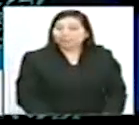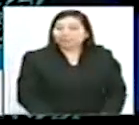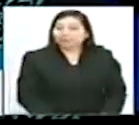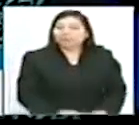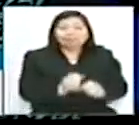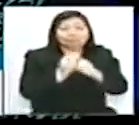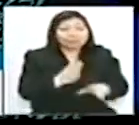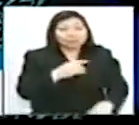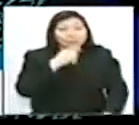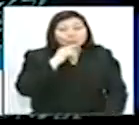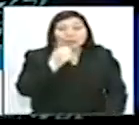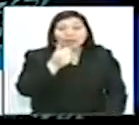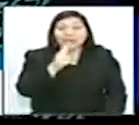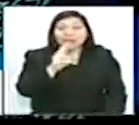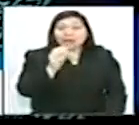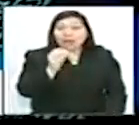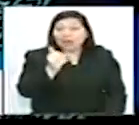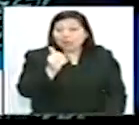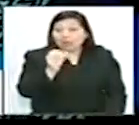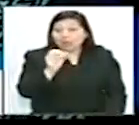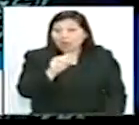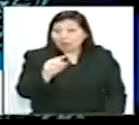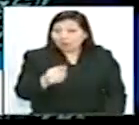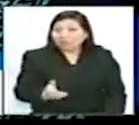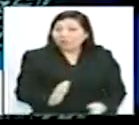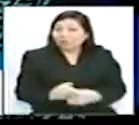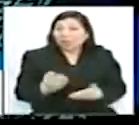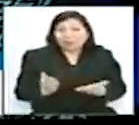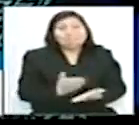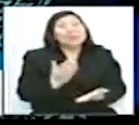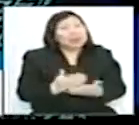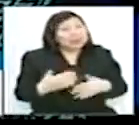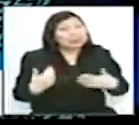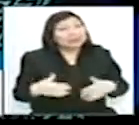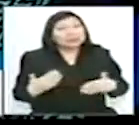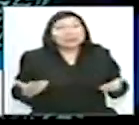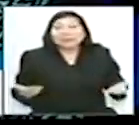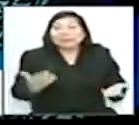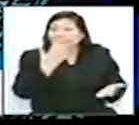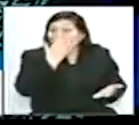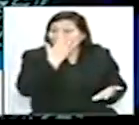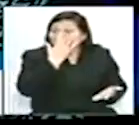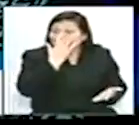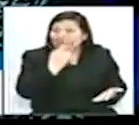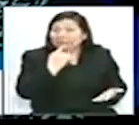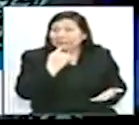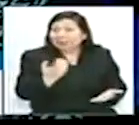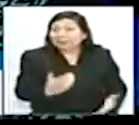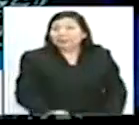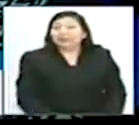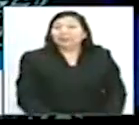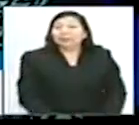La renuncia de la señora Arauz justamente evidencia la crisis, porque la señora Arauz fue,